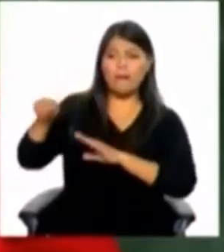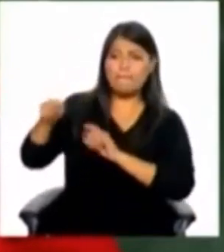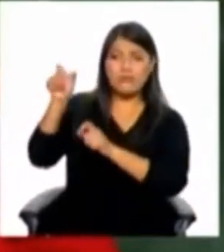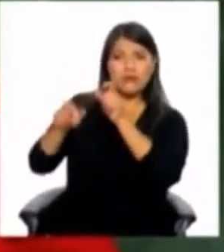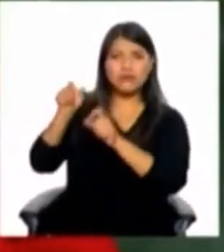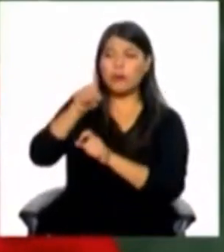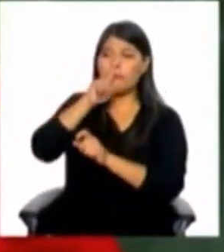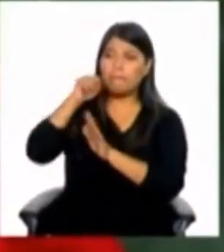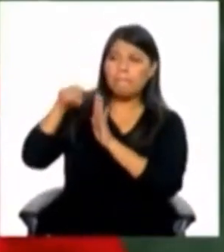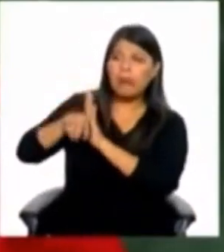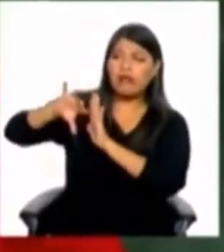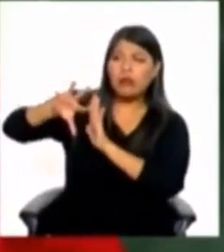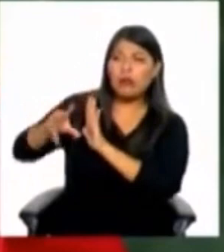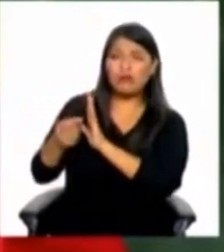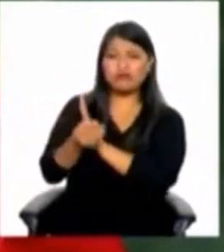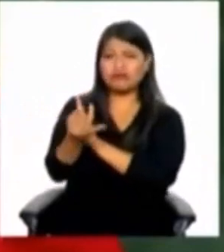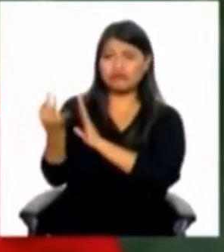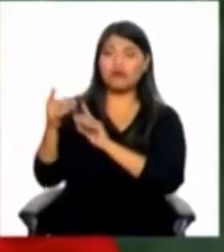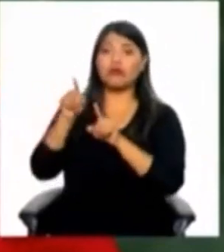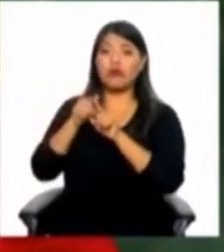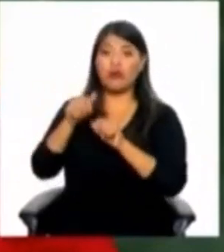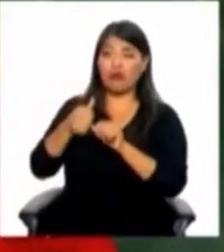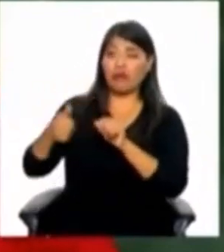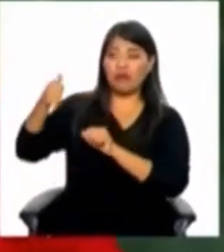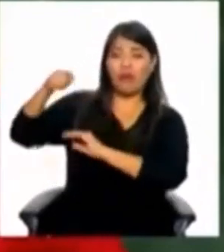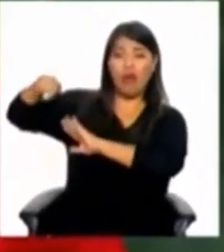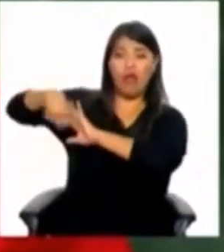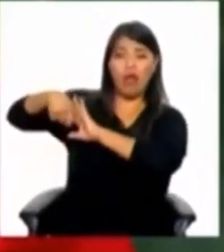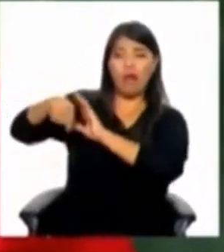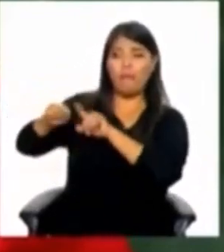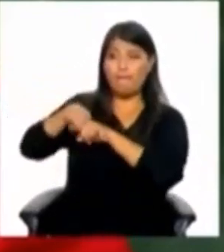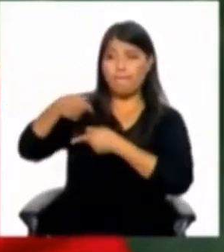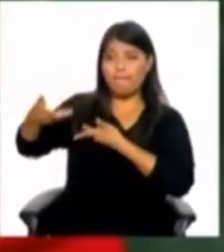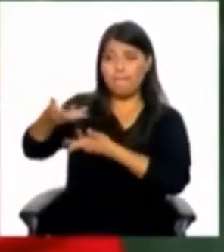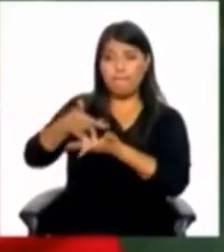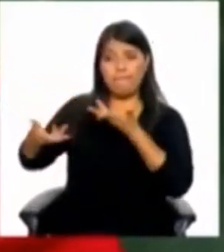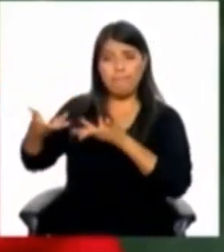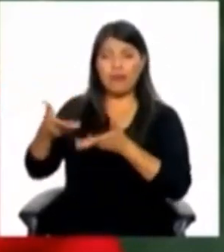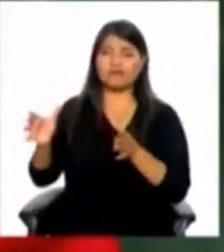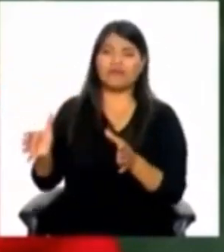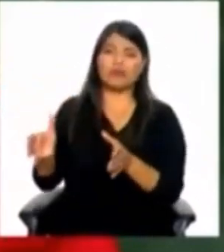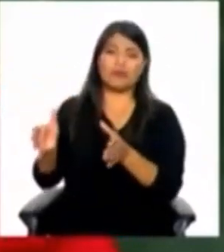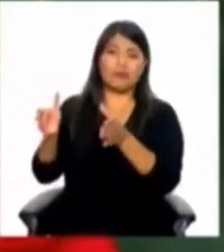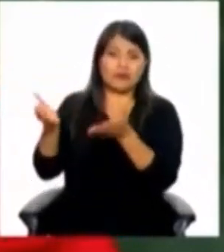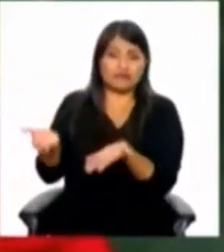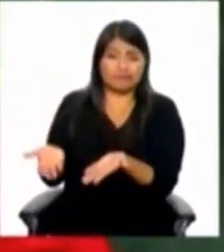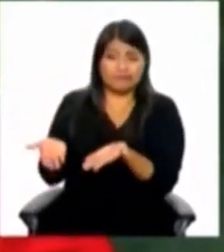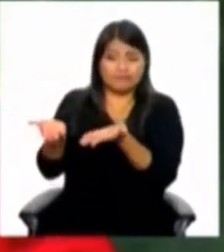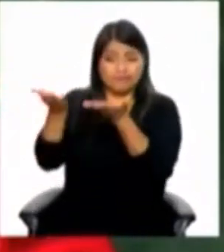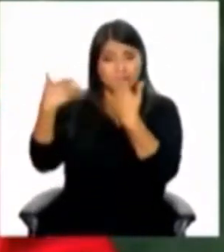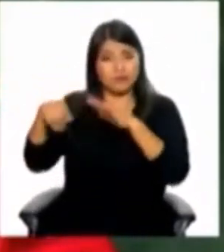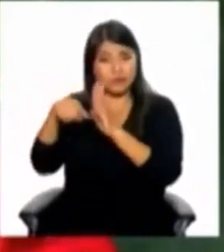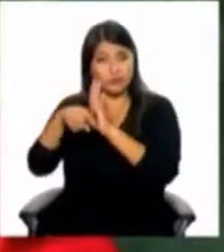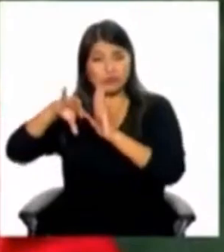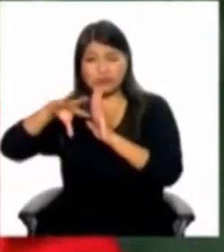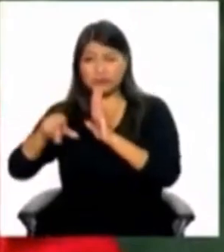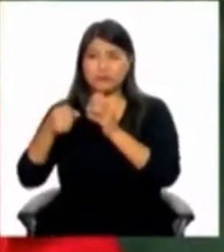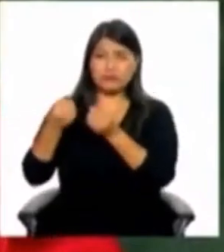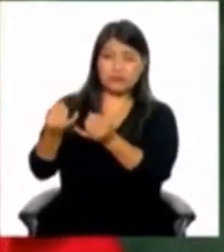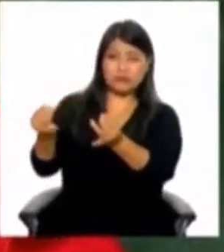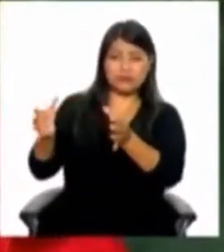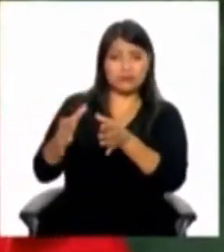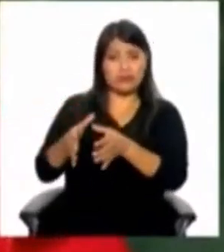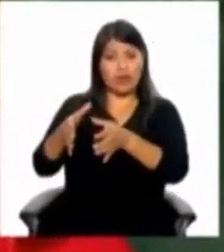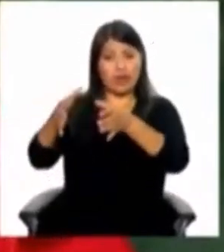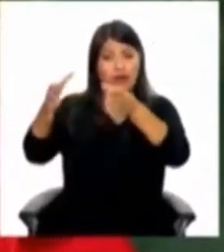criminales, alimentada por la corrupción de gobiernos pasados que han mellado la credibilidad de las instituciones